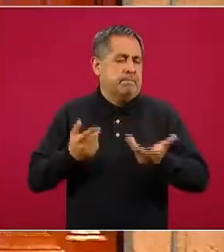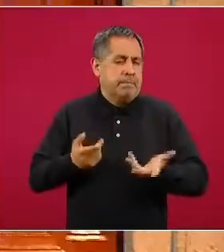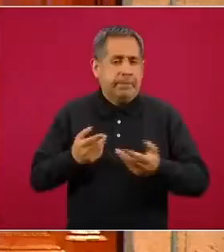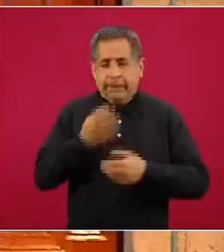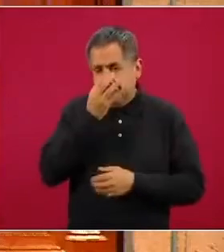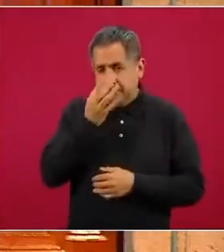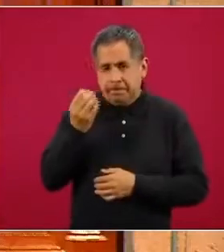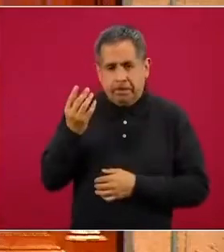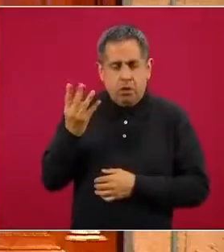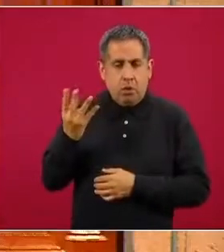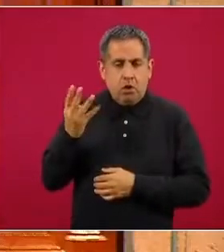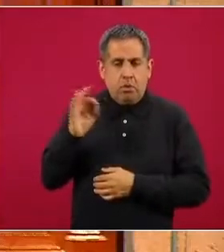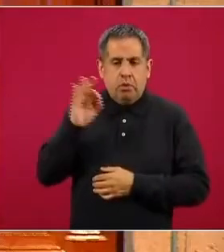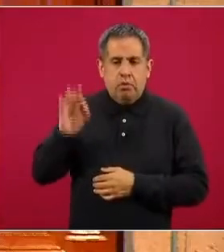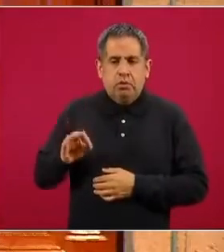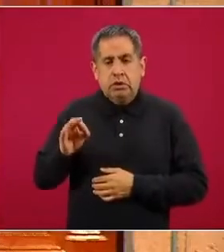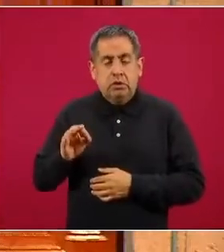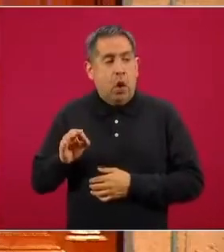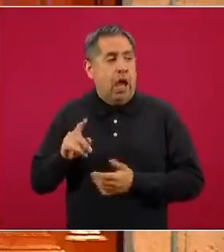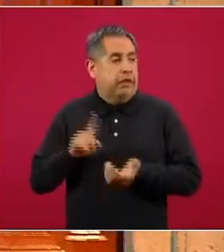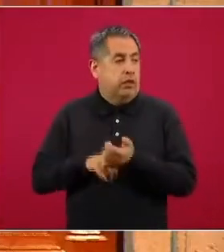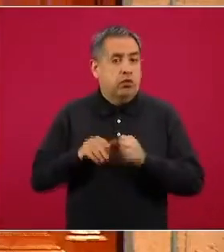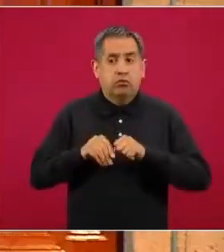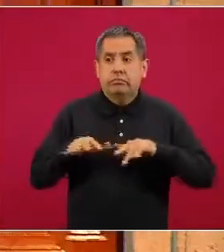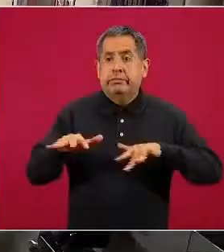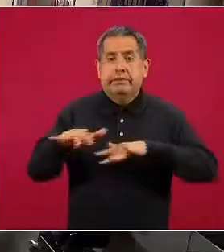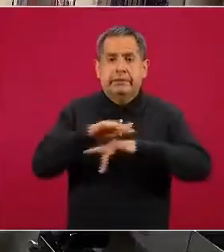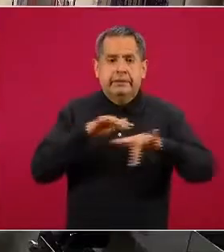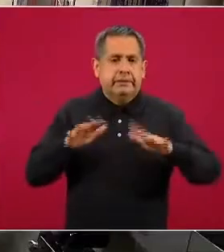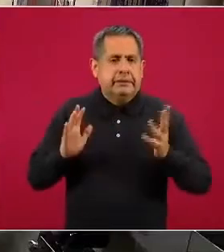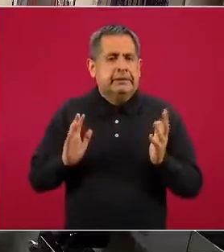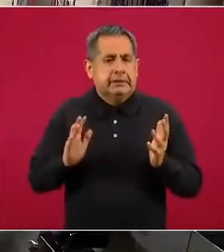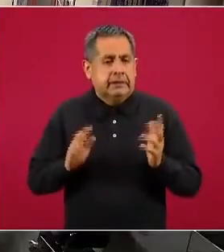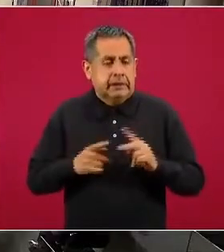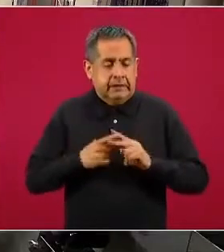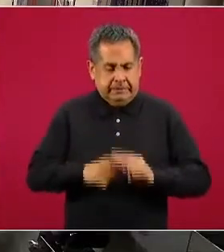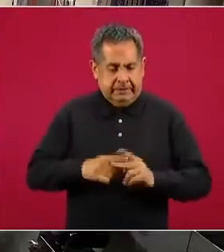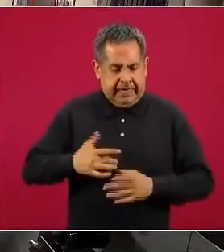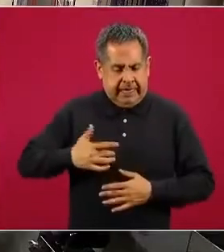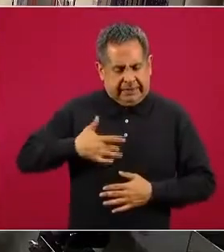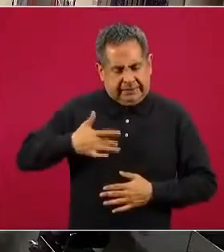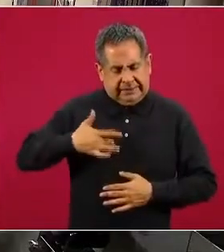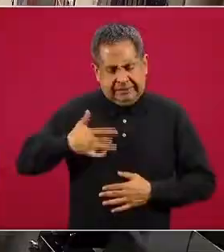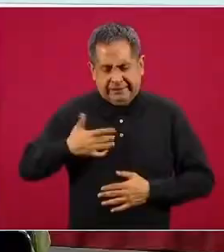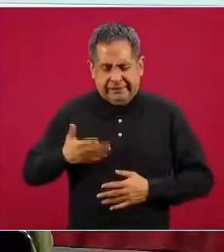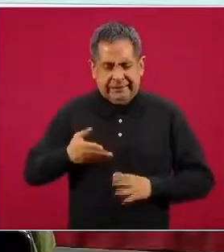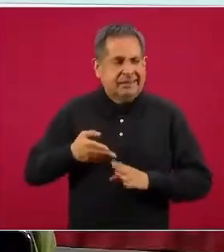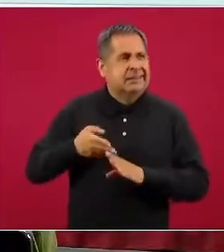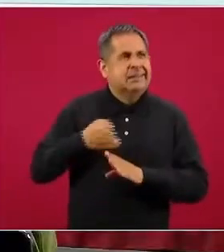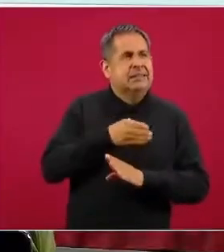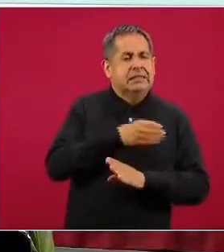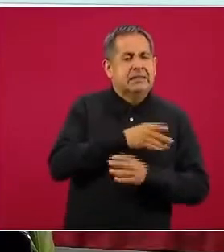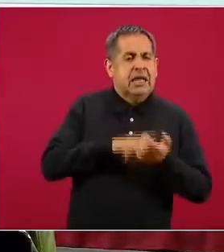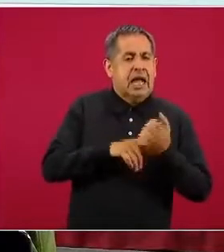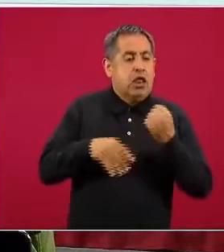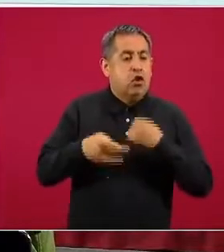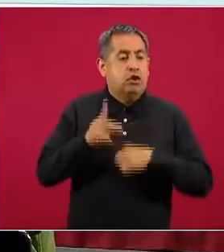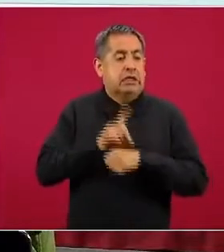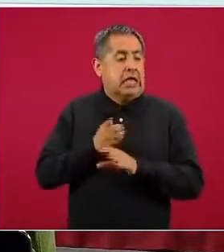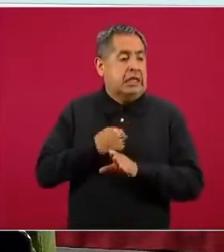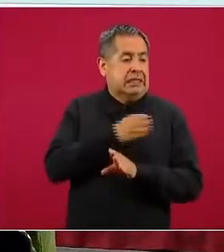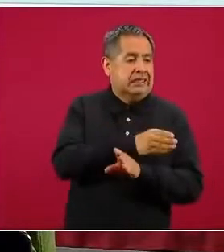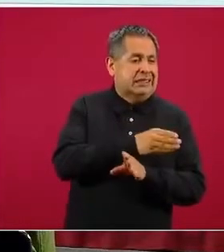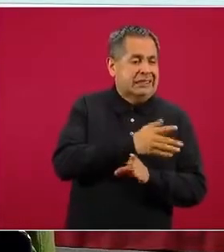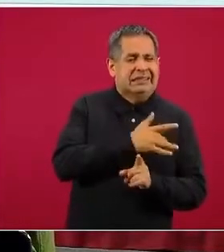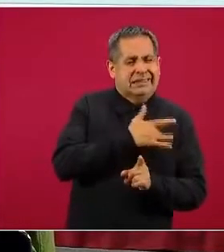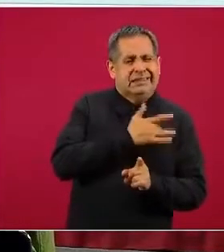el 4% representa la epidemia activa, es decir, aquellas que iniciaron con signos y síntomas en los últimos 14 días, y eso también